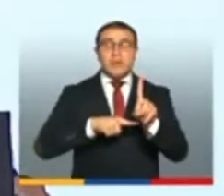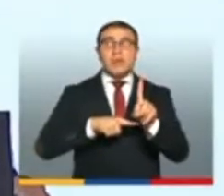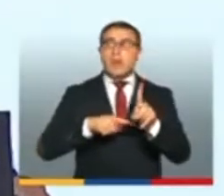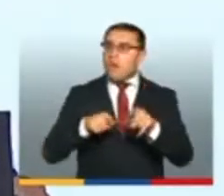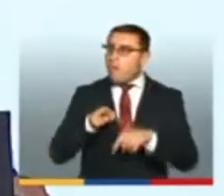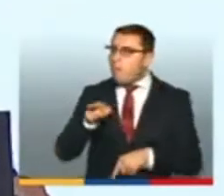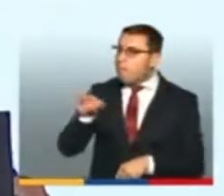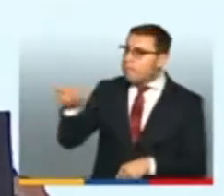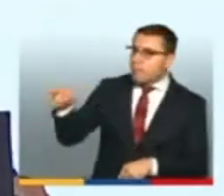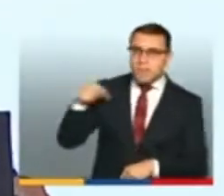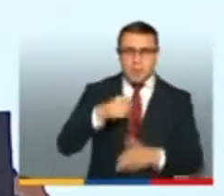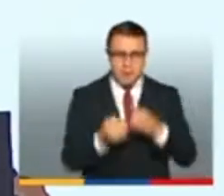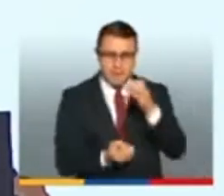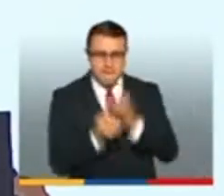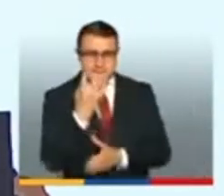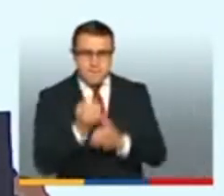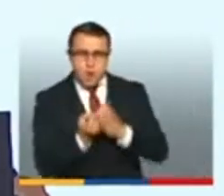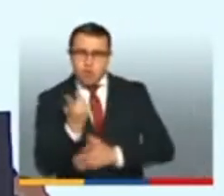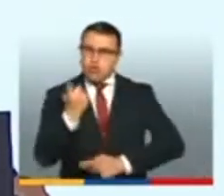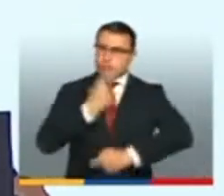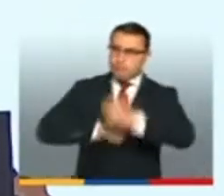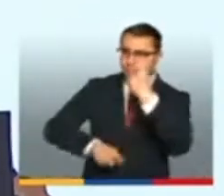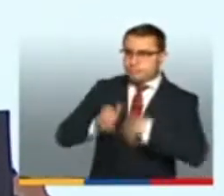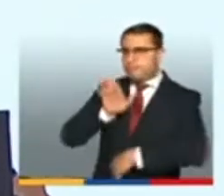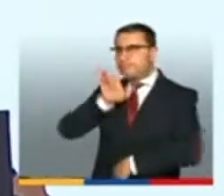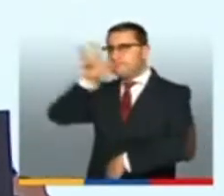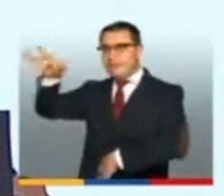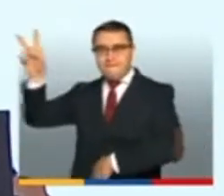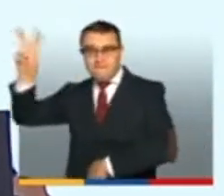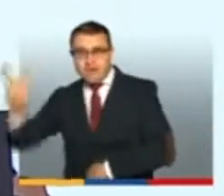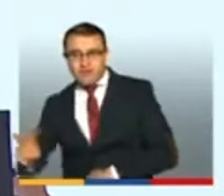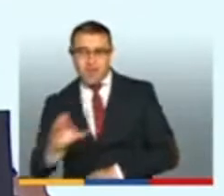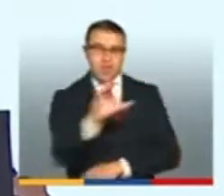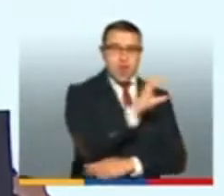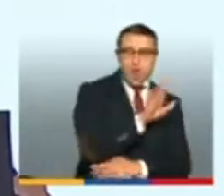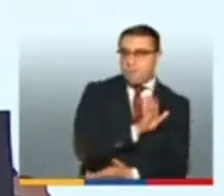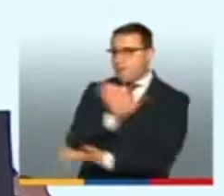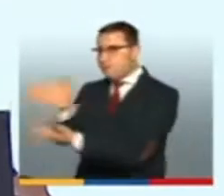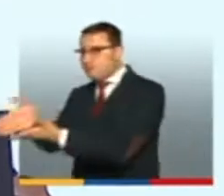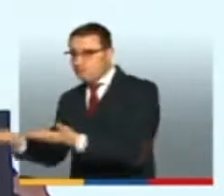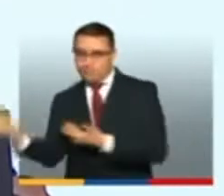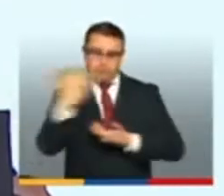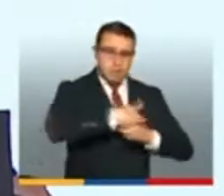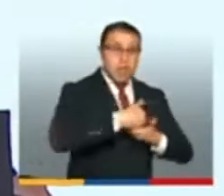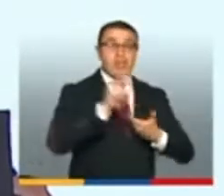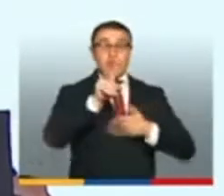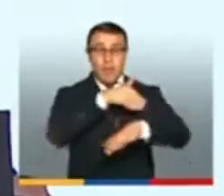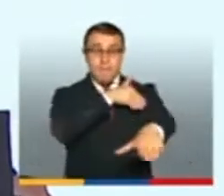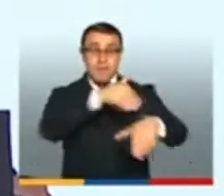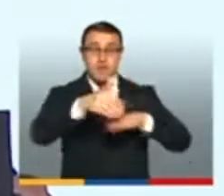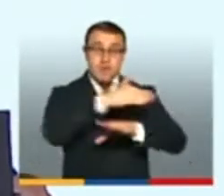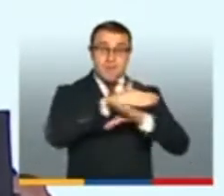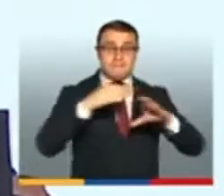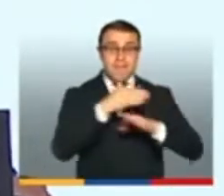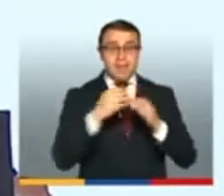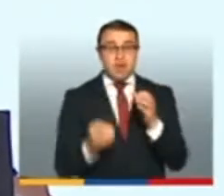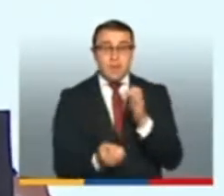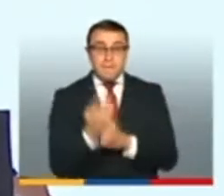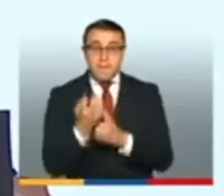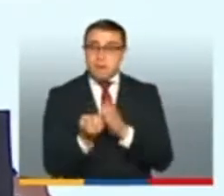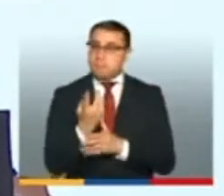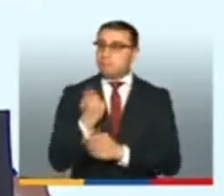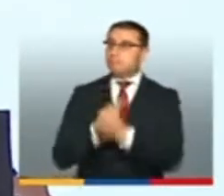en productos para aquí y para allá y el resto de los productos por donde está pasando